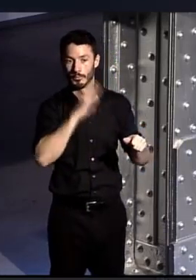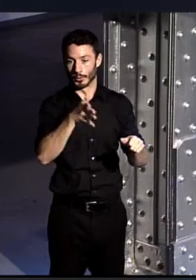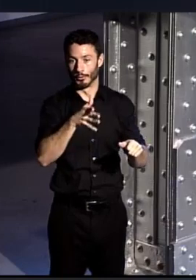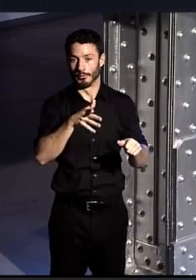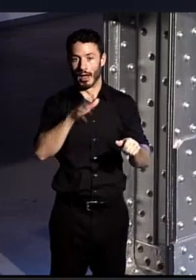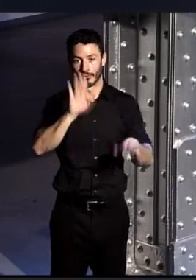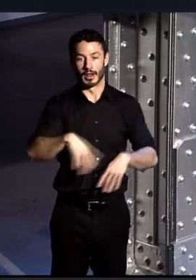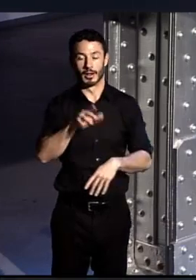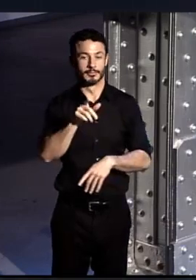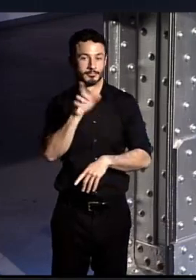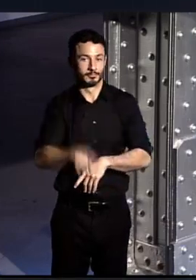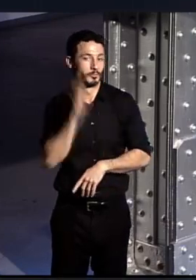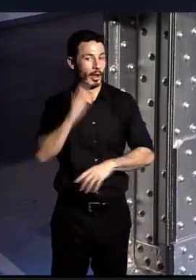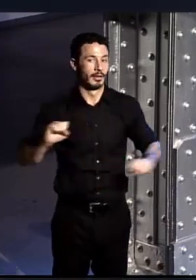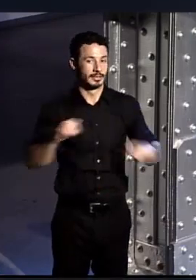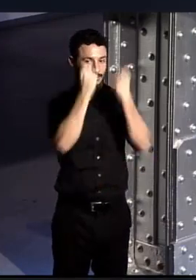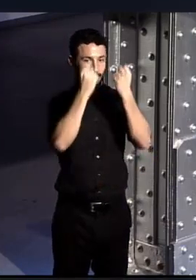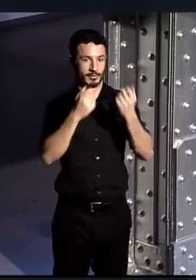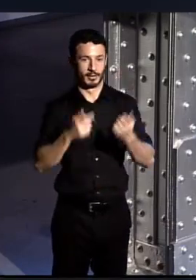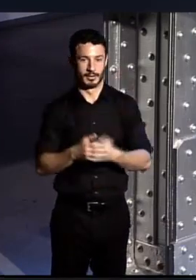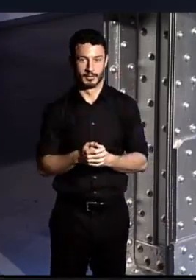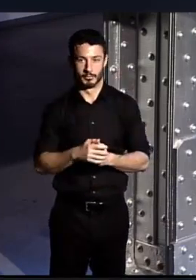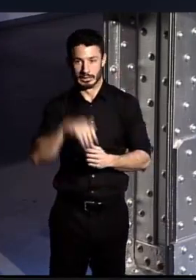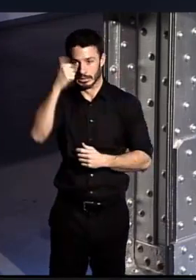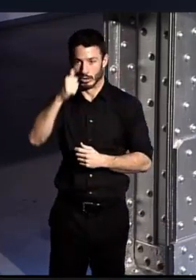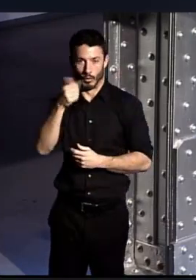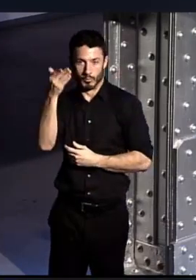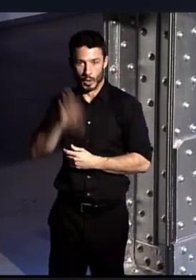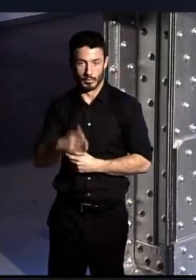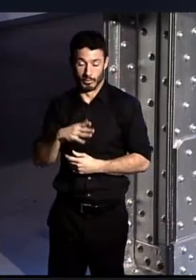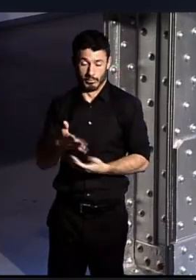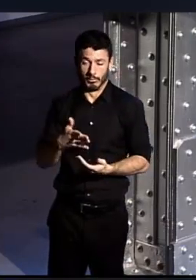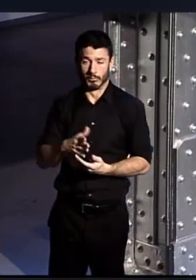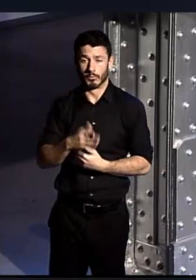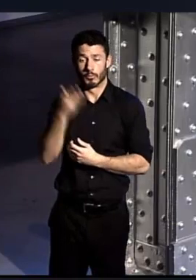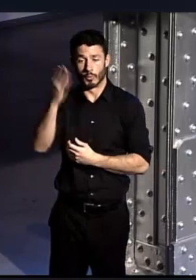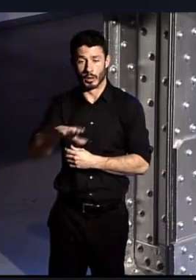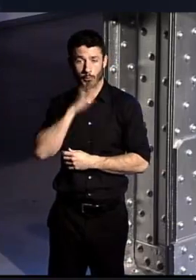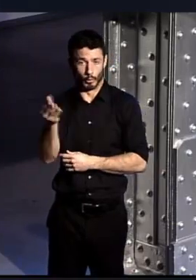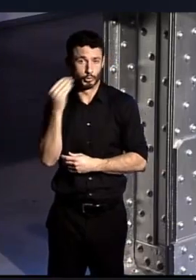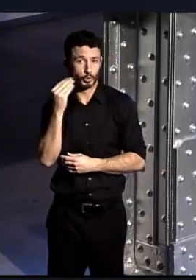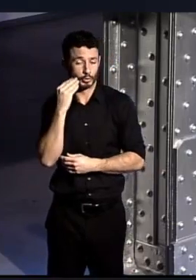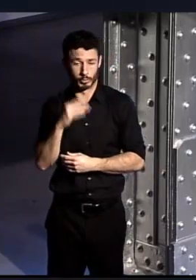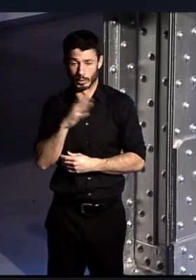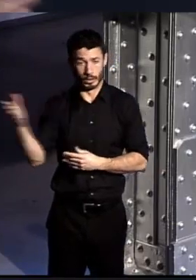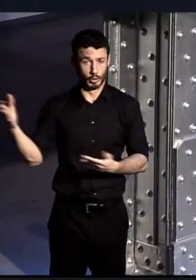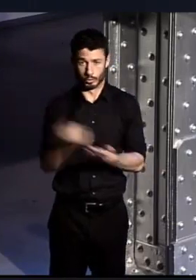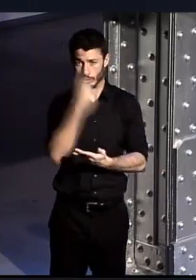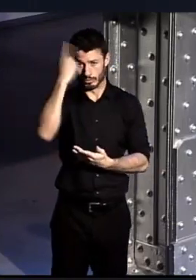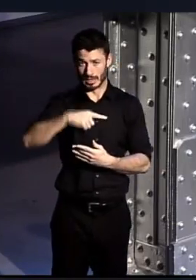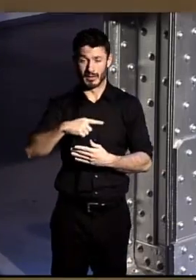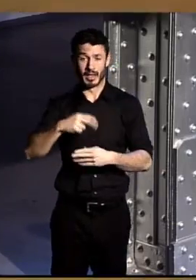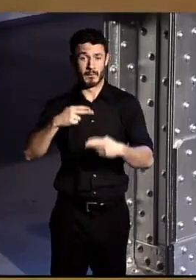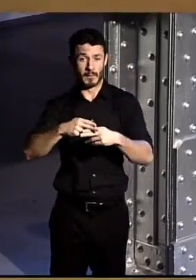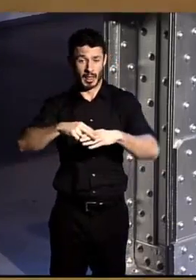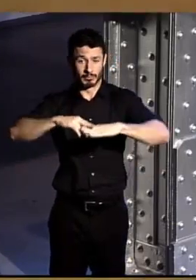como todo el mundo sabe. Lo habéis visto todos, ¿no? Bueno, disculpad, no muere nadie, olvidadlo. Porque no. Como todo el mundo sabe, los dos cabían en la tabla. Nunca se entiende por qué